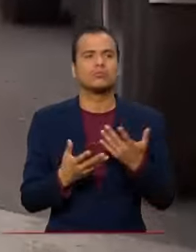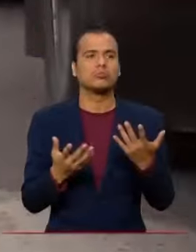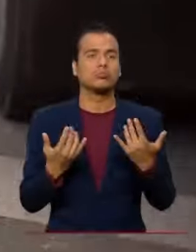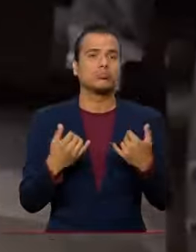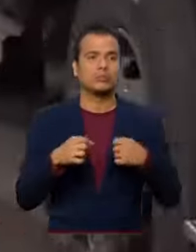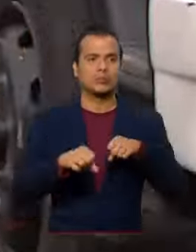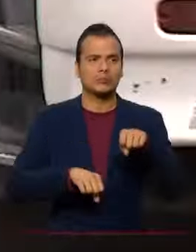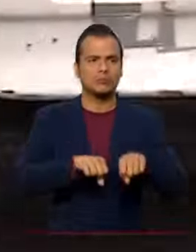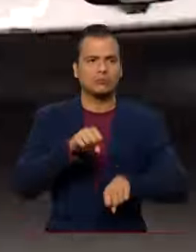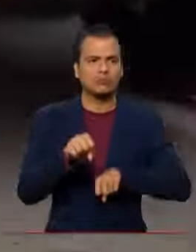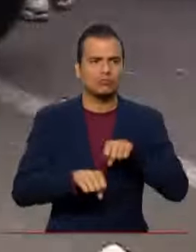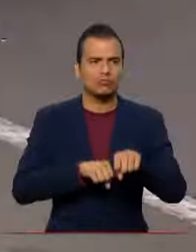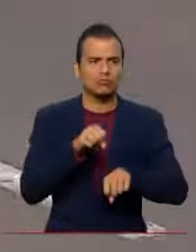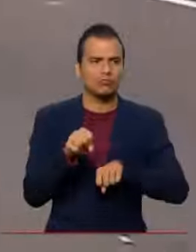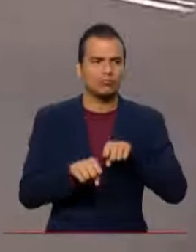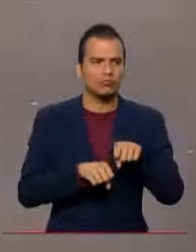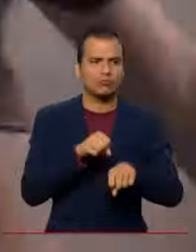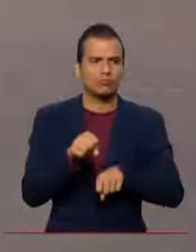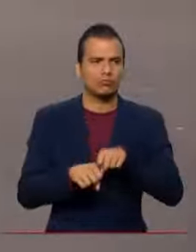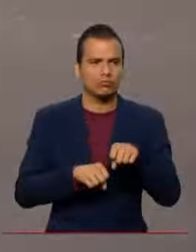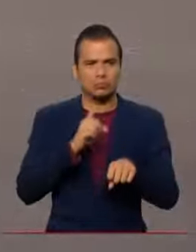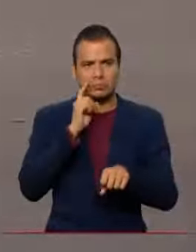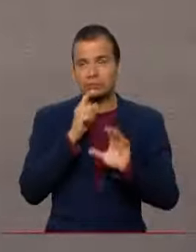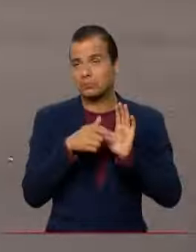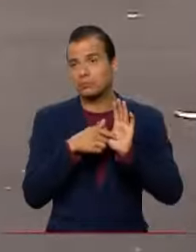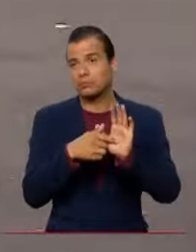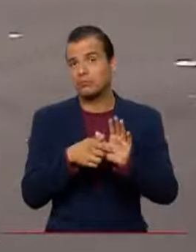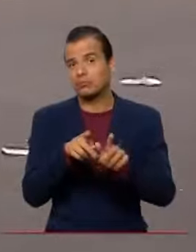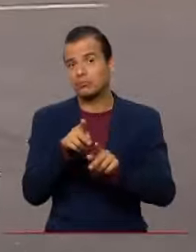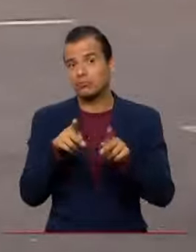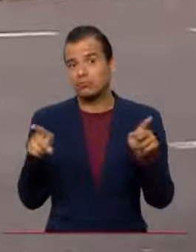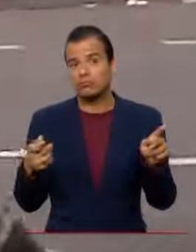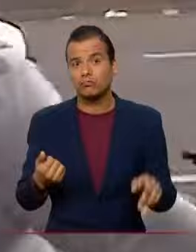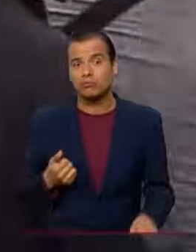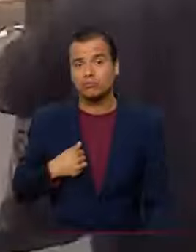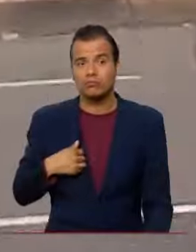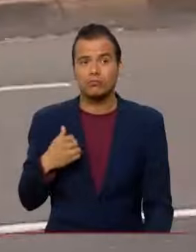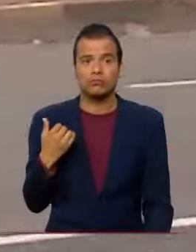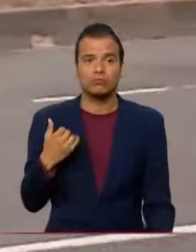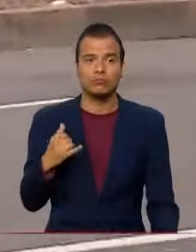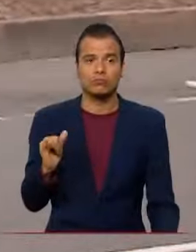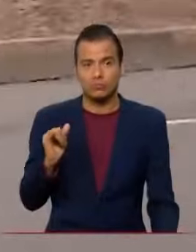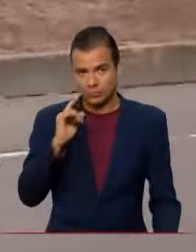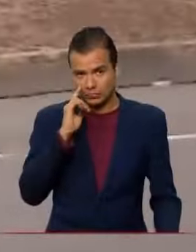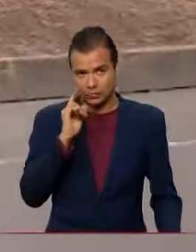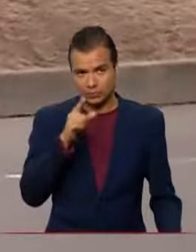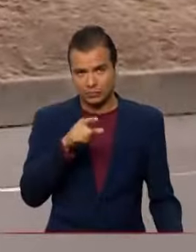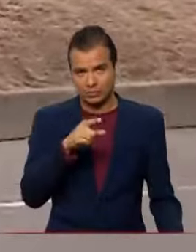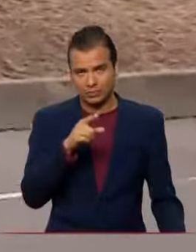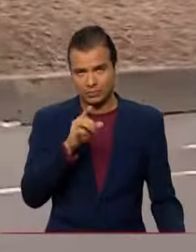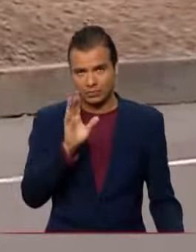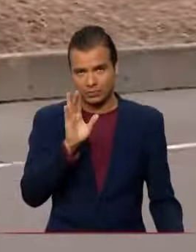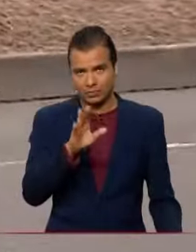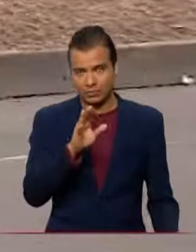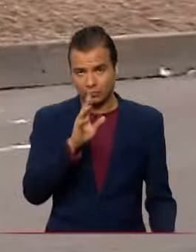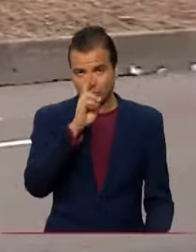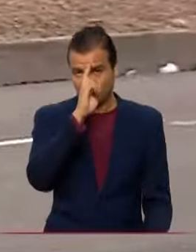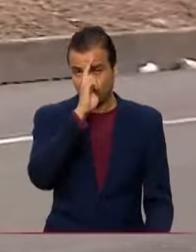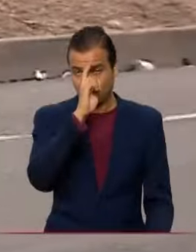Míralos circulando también, Giovanni, por los separadores viales, pero en el sentido